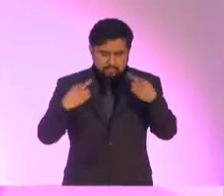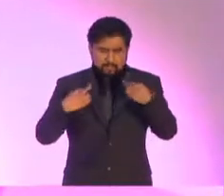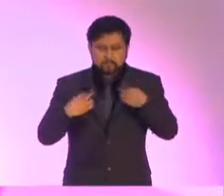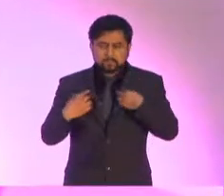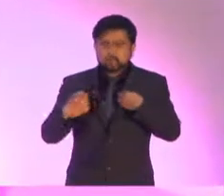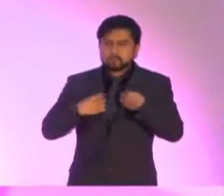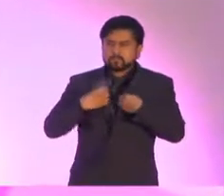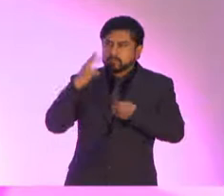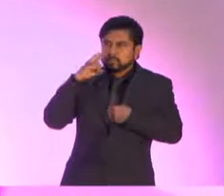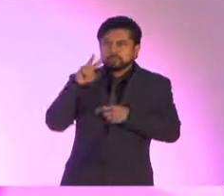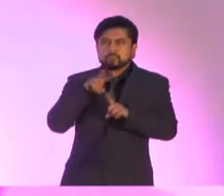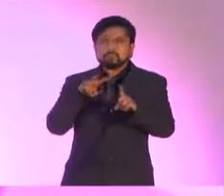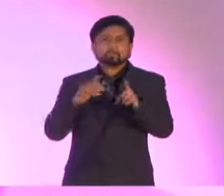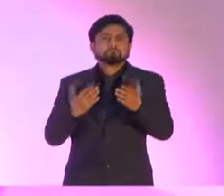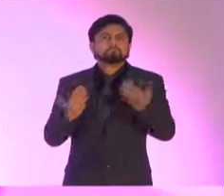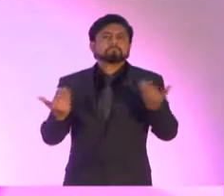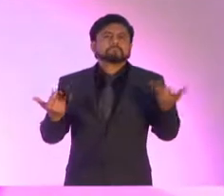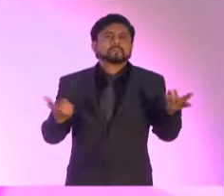Yo que nada tengo,